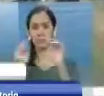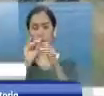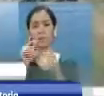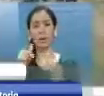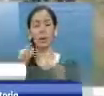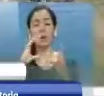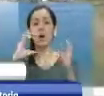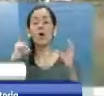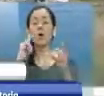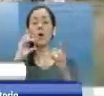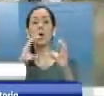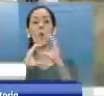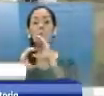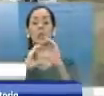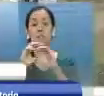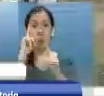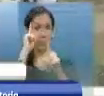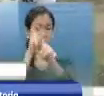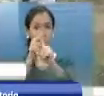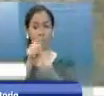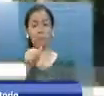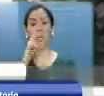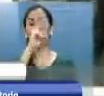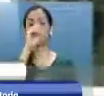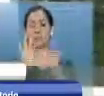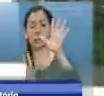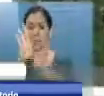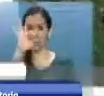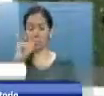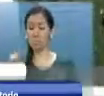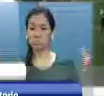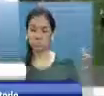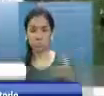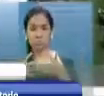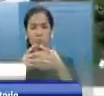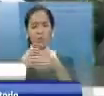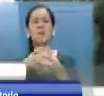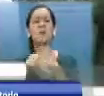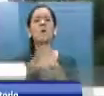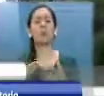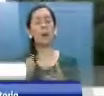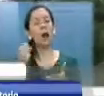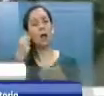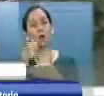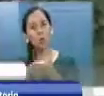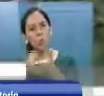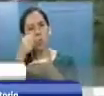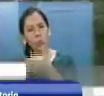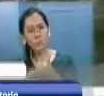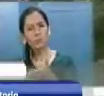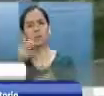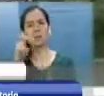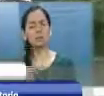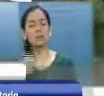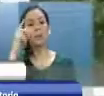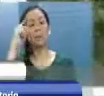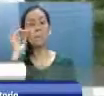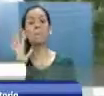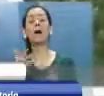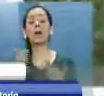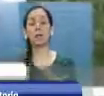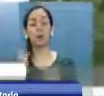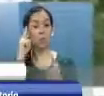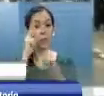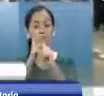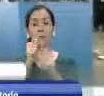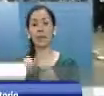de Comunicación Indígena de la Via Yala 2013. Este movimiento surge por la lucha que tienen los pueblos originarios a la defensa